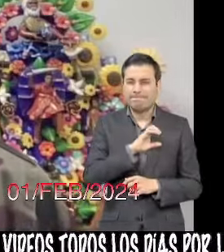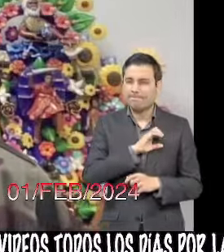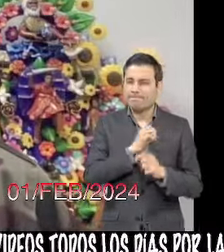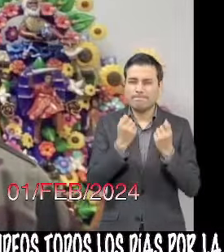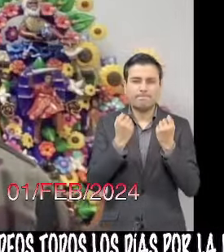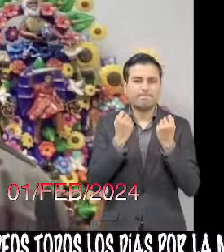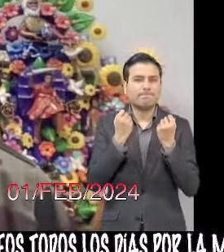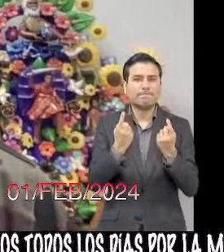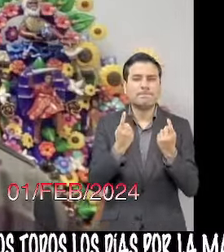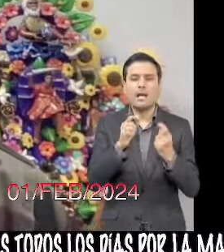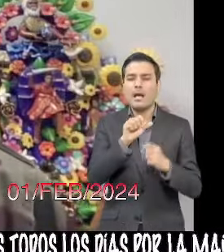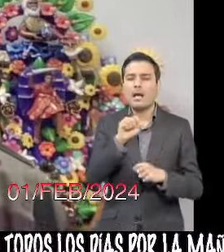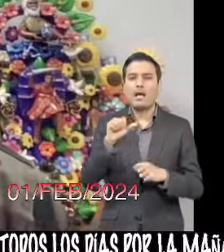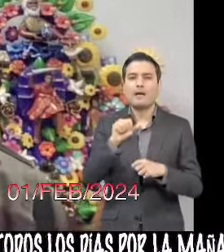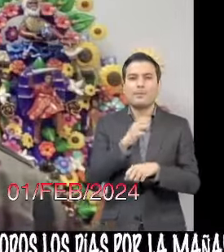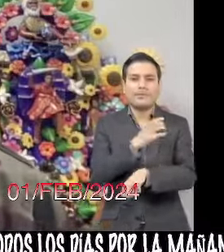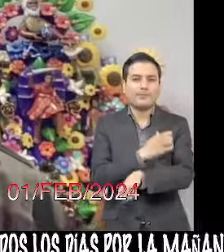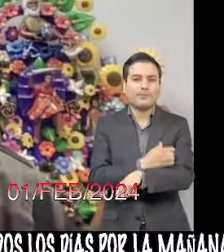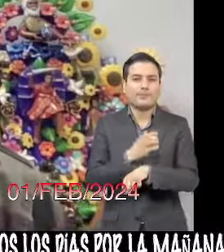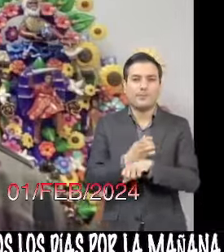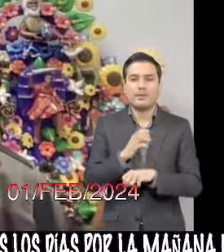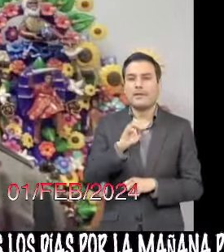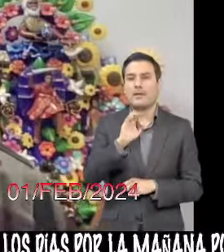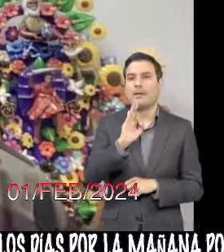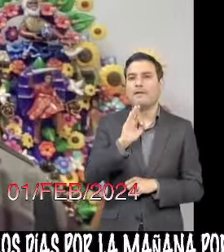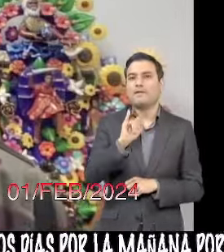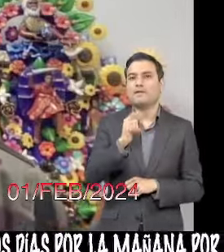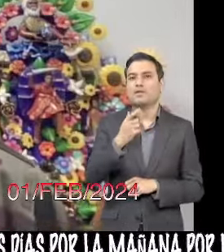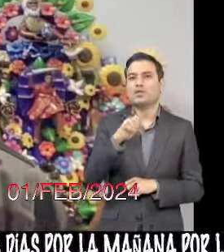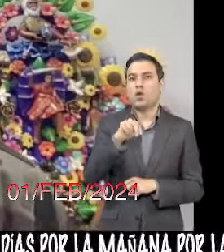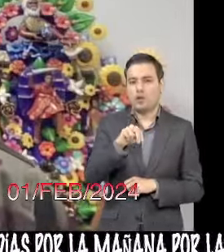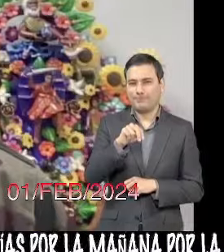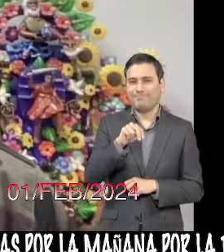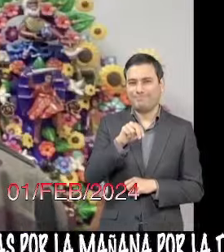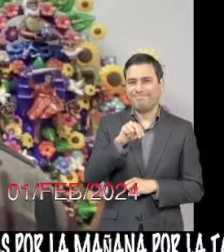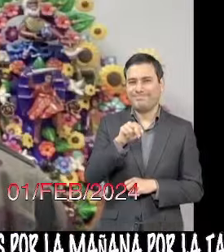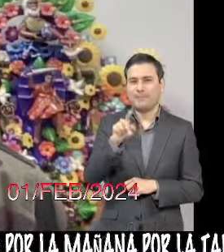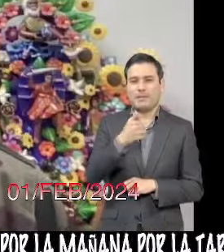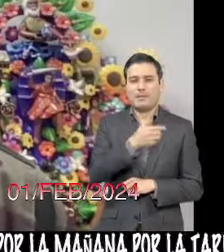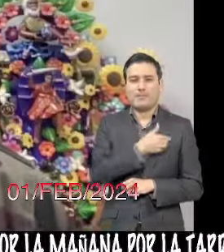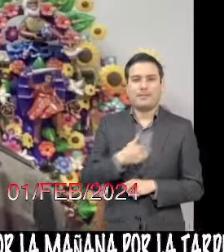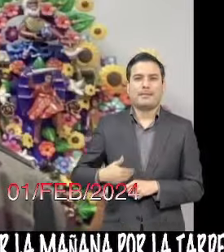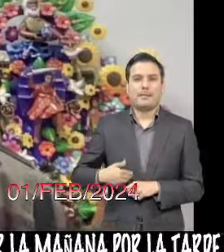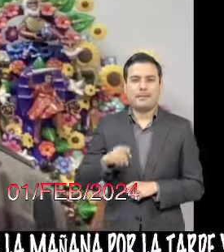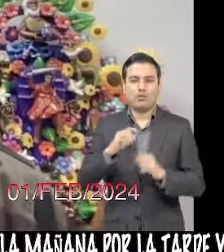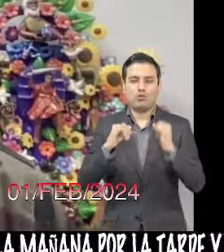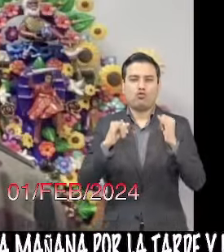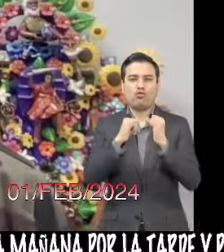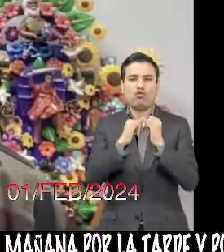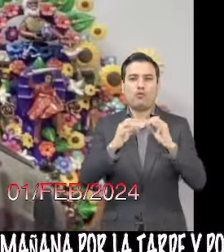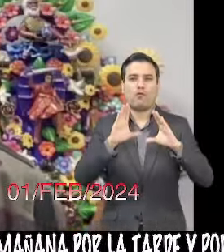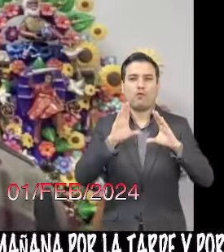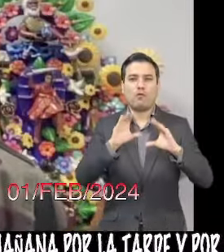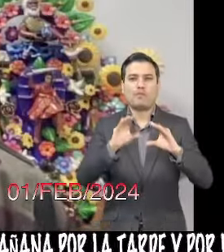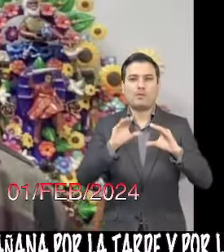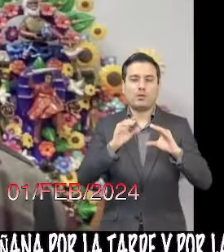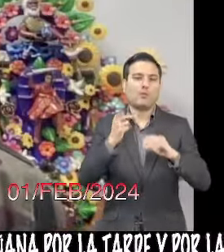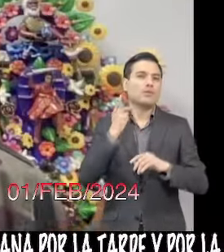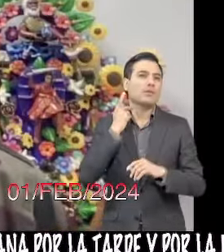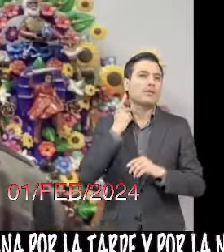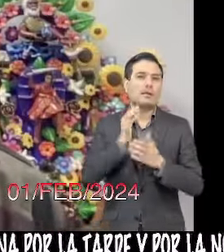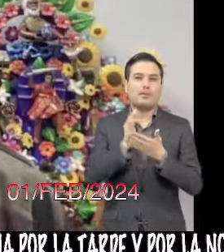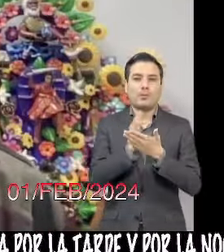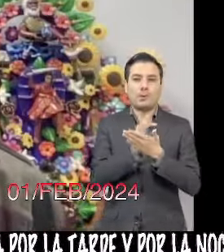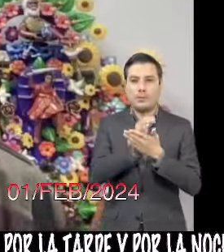a nuestro compañero el Fisgón Rafael Barajas, que es el presidente del Instituto de Formación Política de Morena y quien